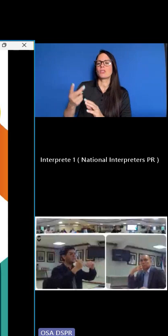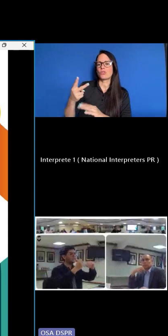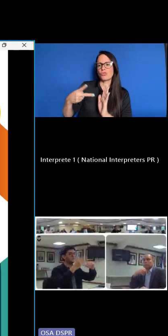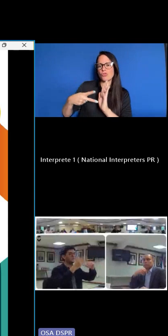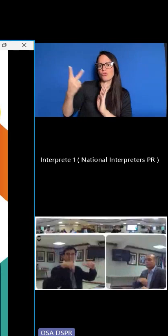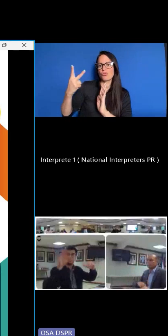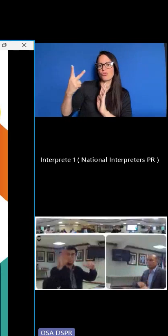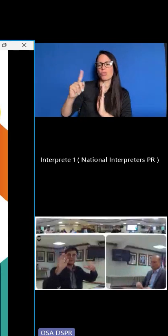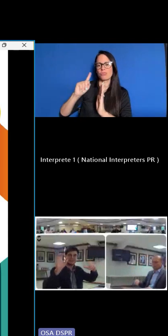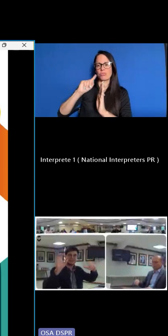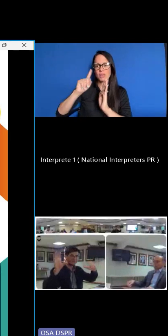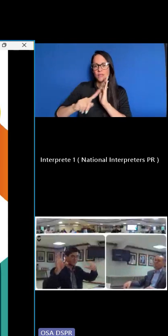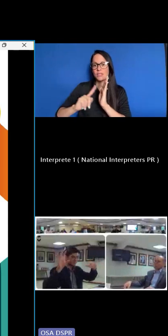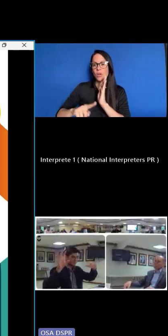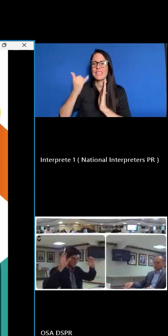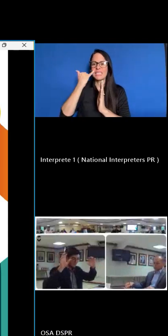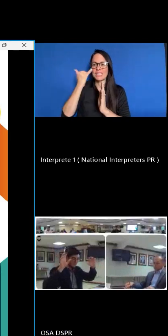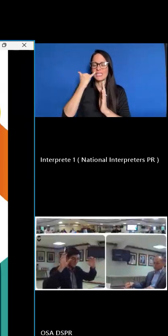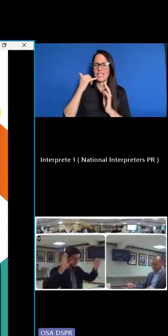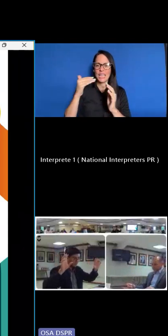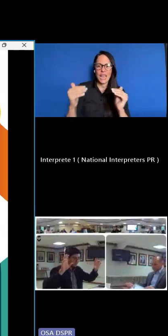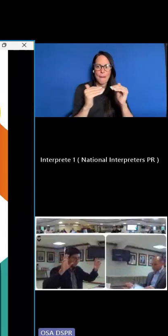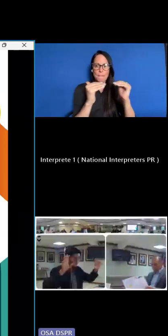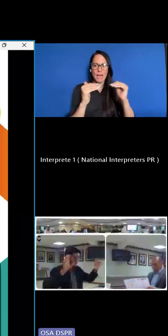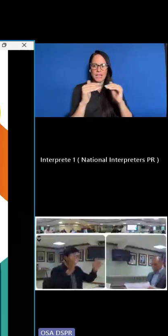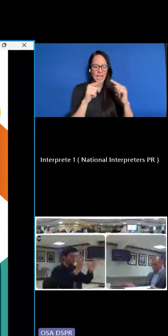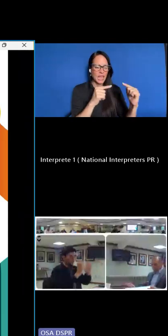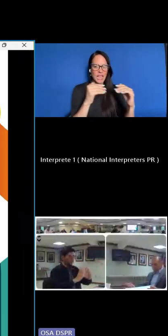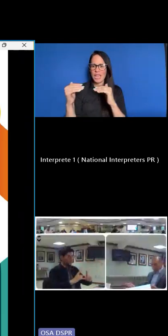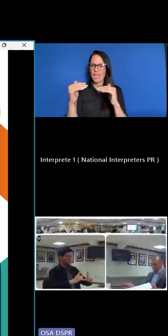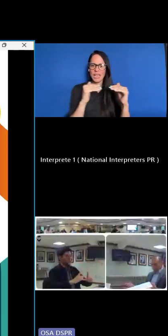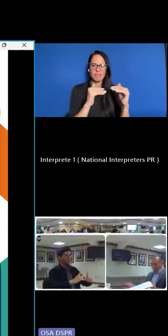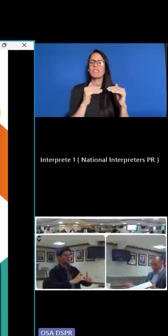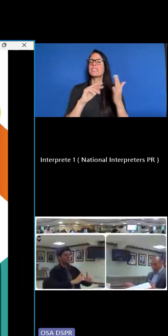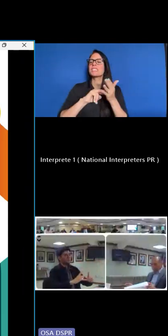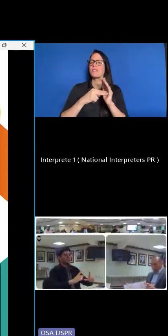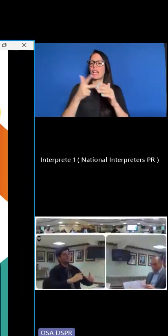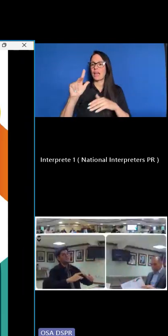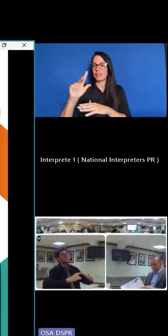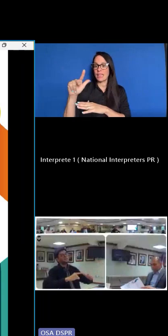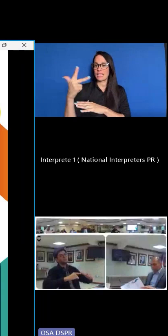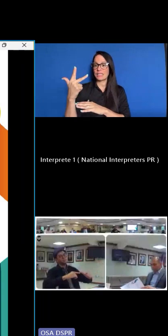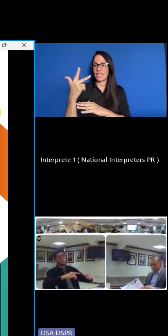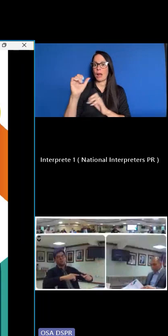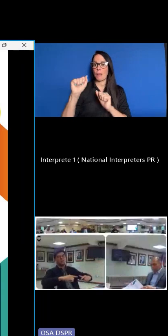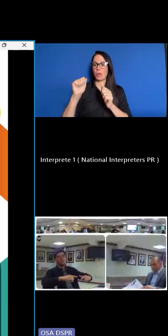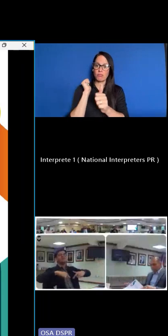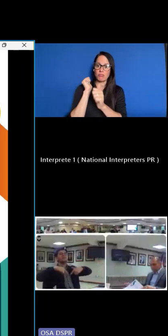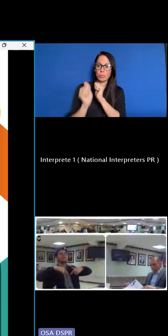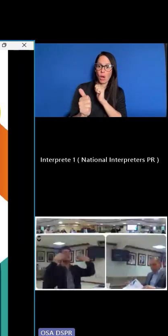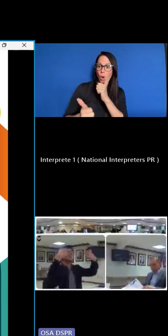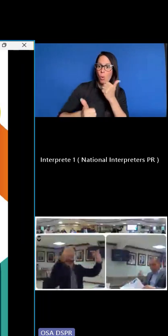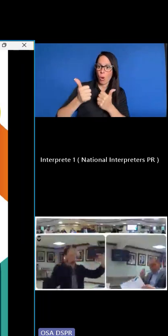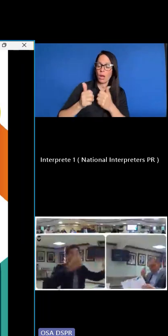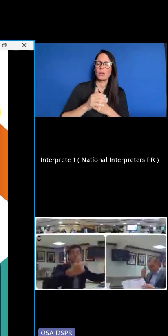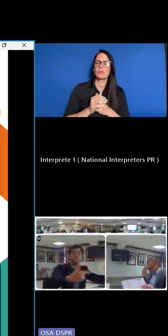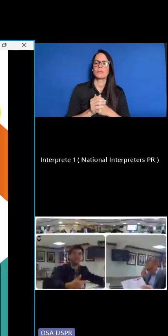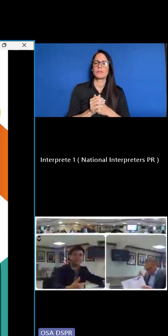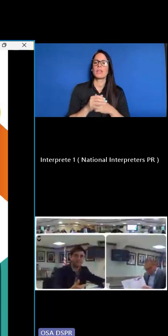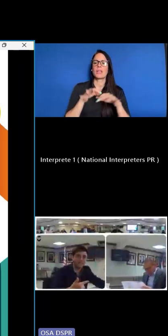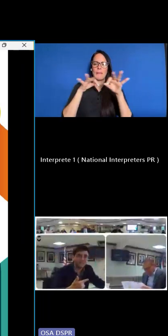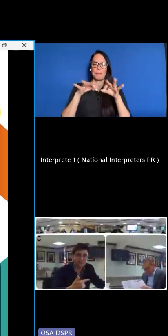teníamos empate de decisión, pues a una tercera. ¿Por qué traigo esto? Porque entonces, luego de esto, es que estas propuestas recomendadas es que vuelven